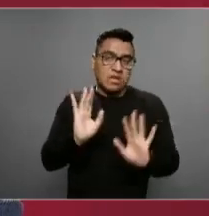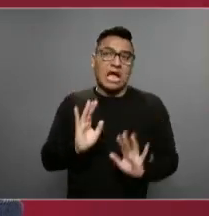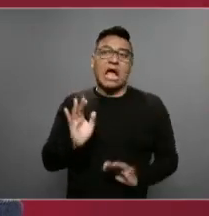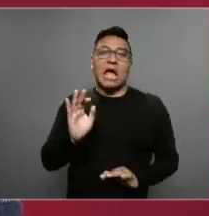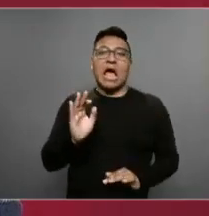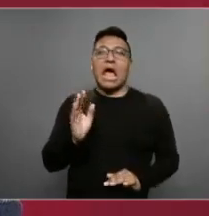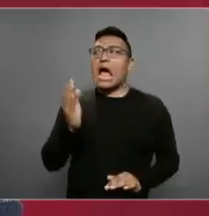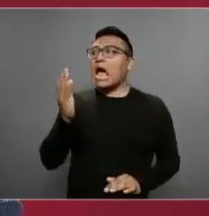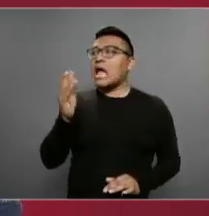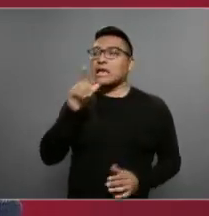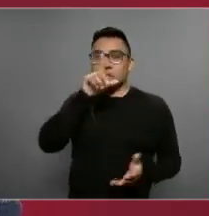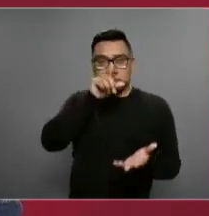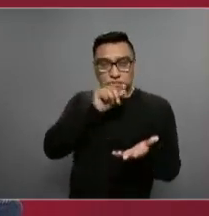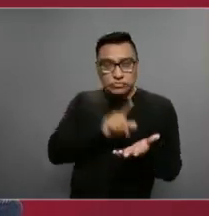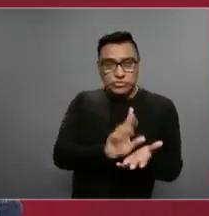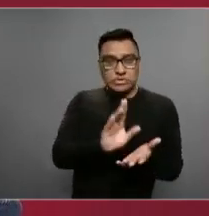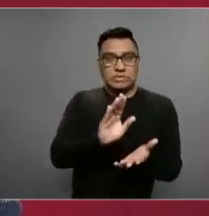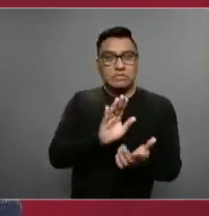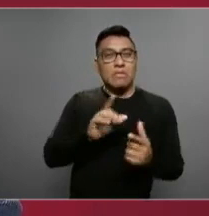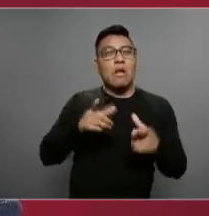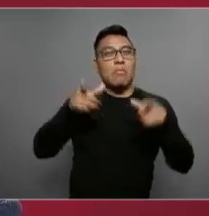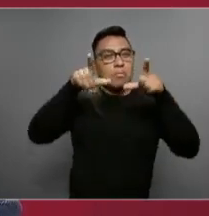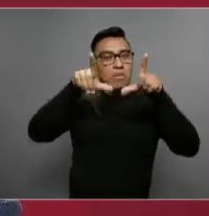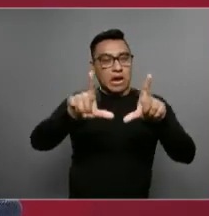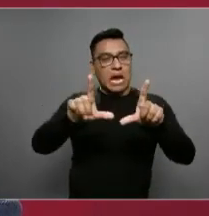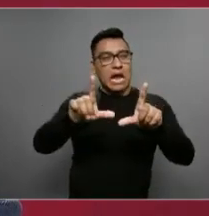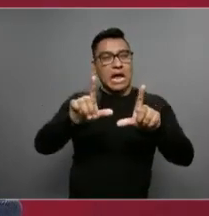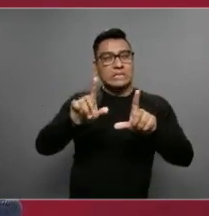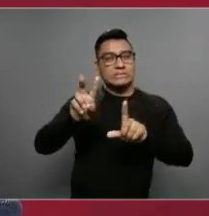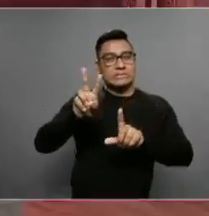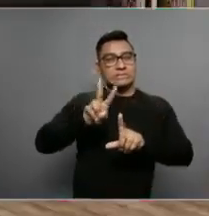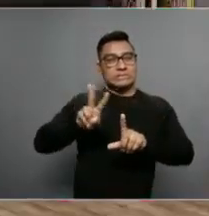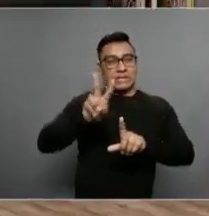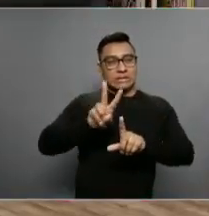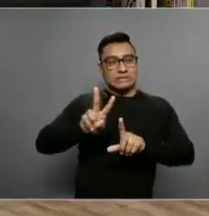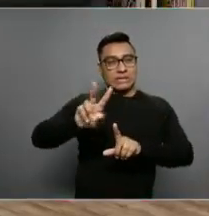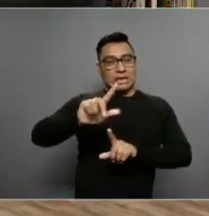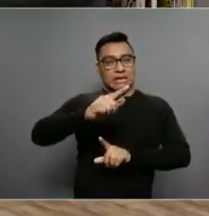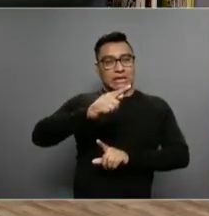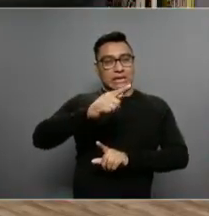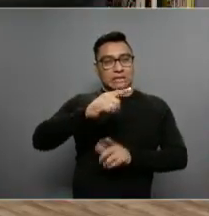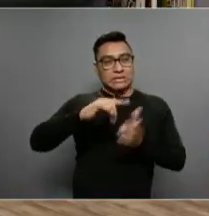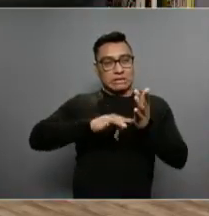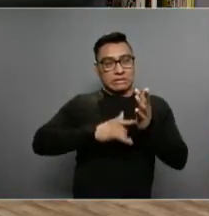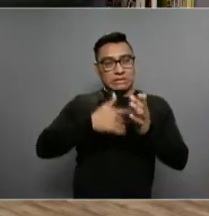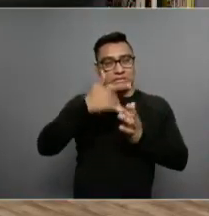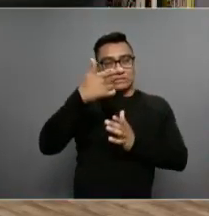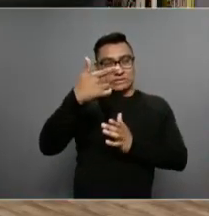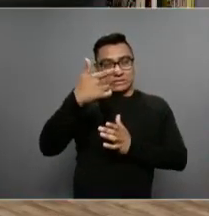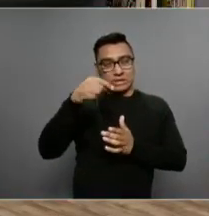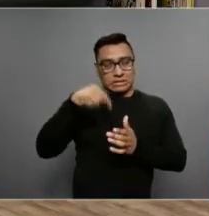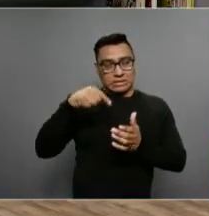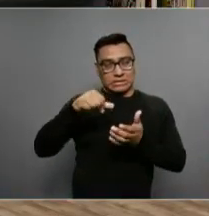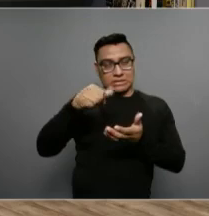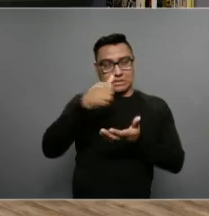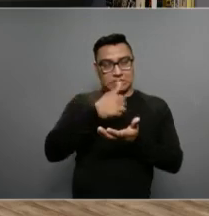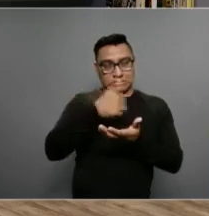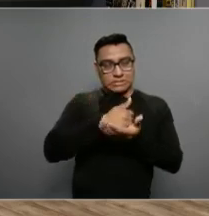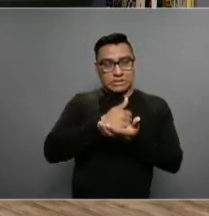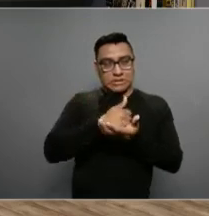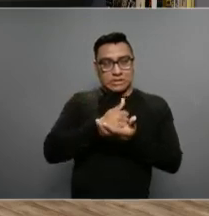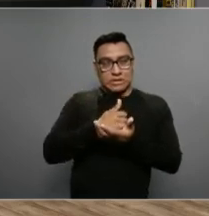su cuenta de Twitter, exactamente, dice: este viernes a las 7 hora del centro, durante la